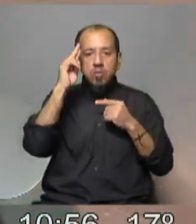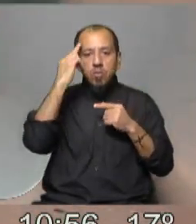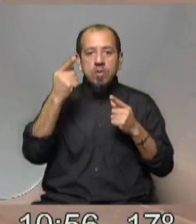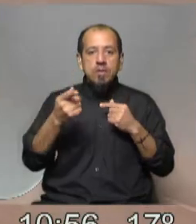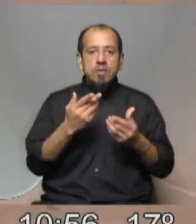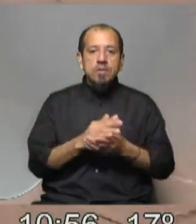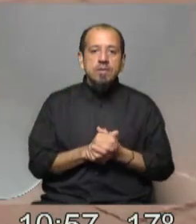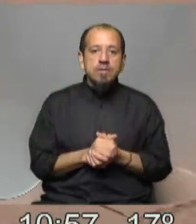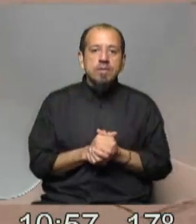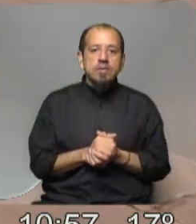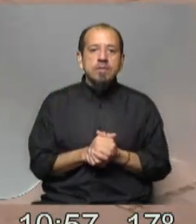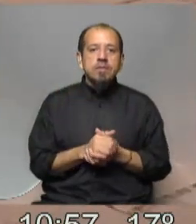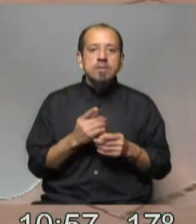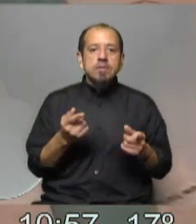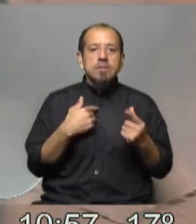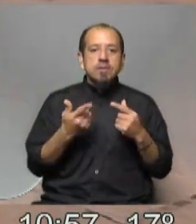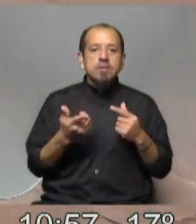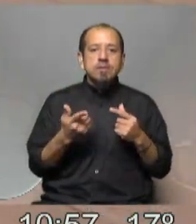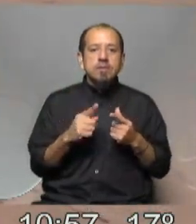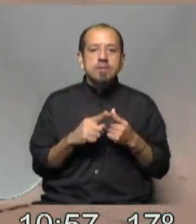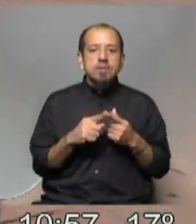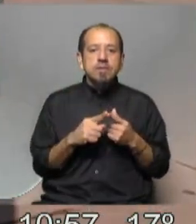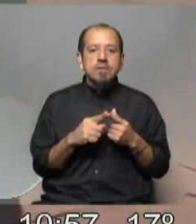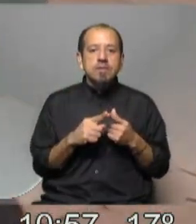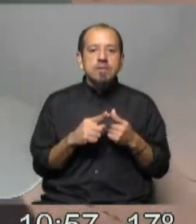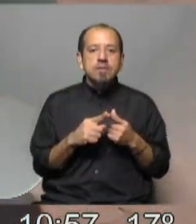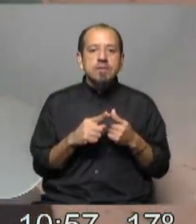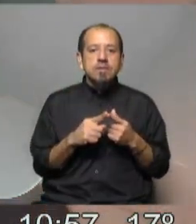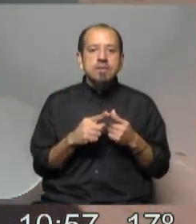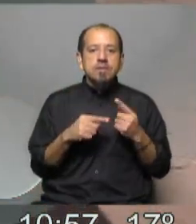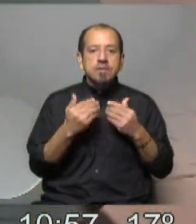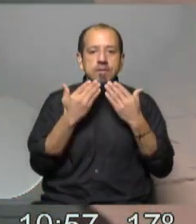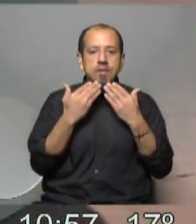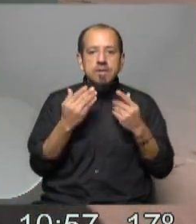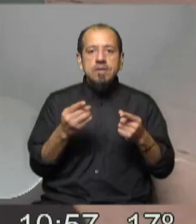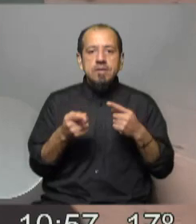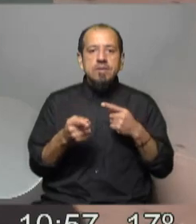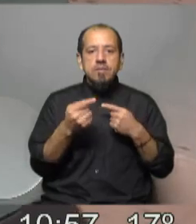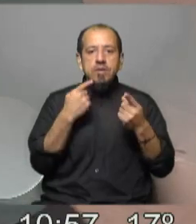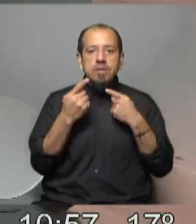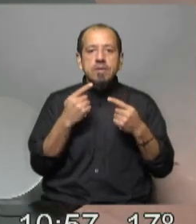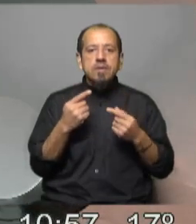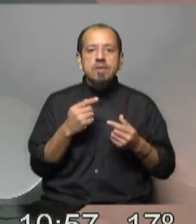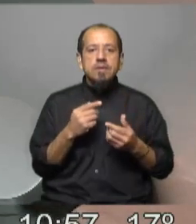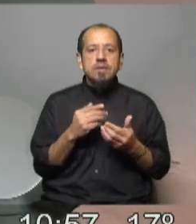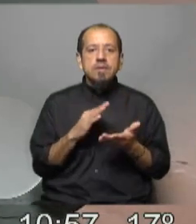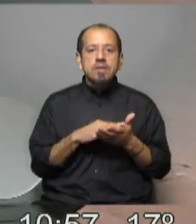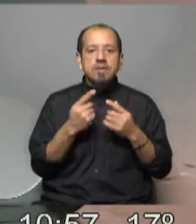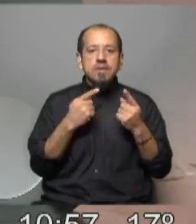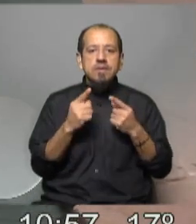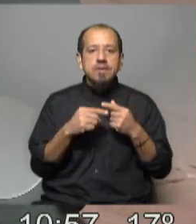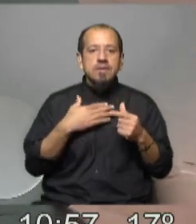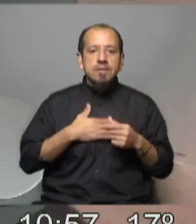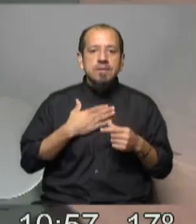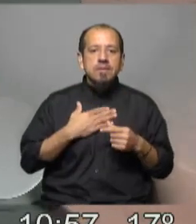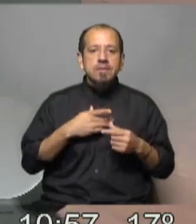muy querido. Para mí es muy talentoso, es es un genio. Martín, gracias por estar hablando con nosotros, por conversar.